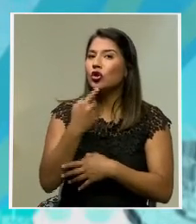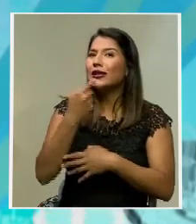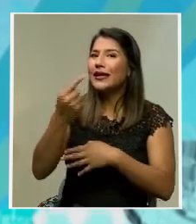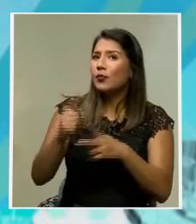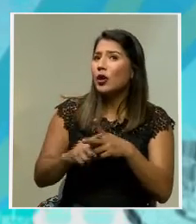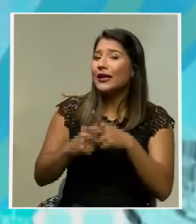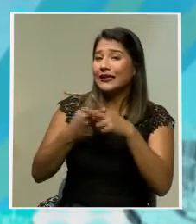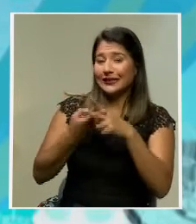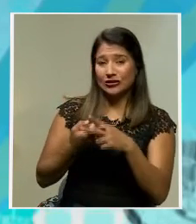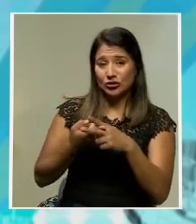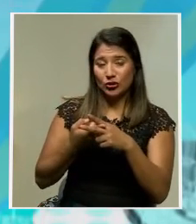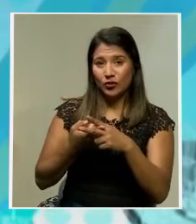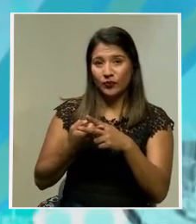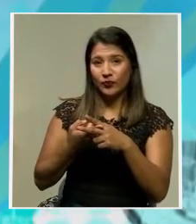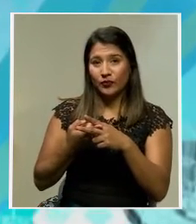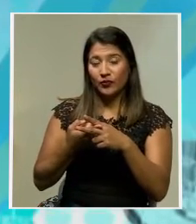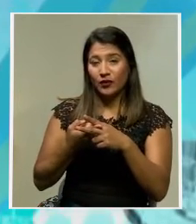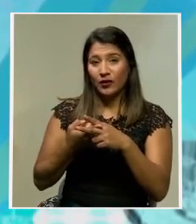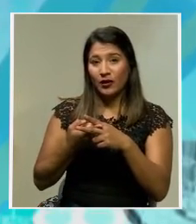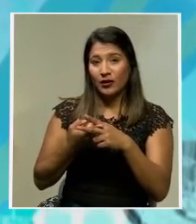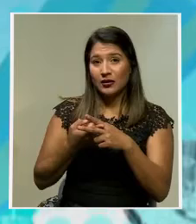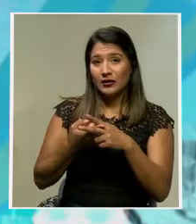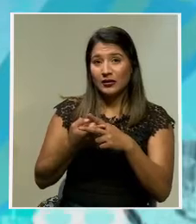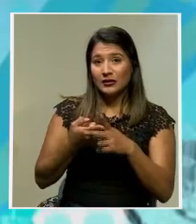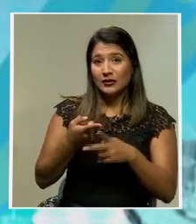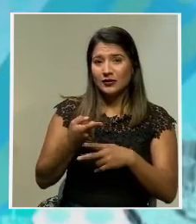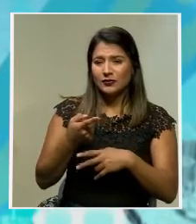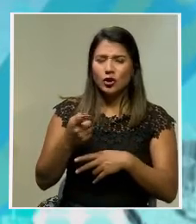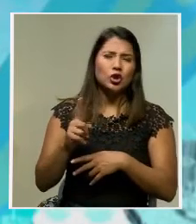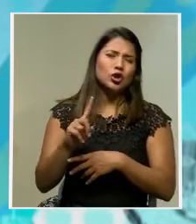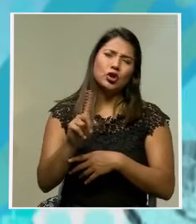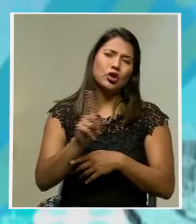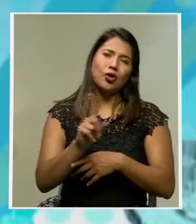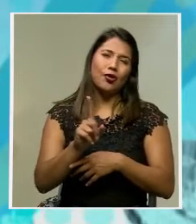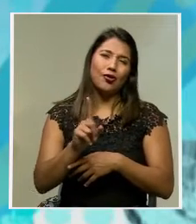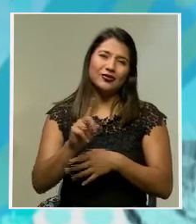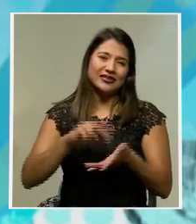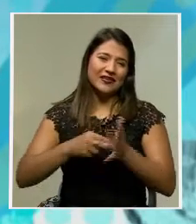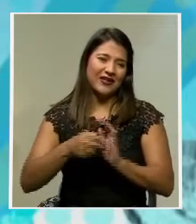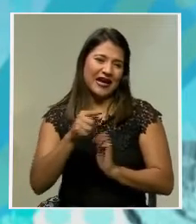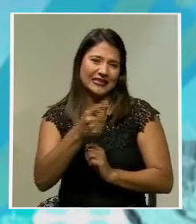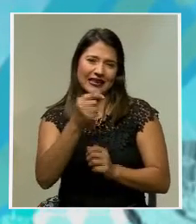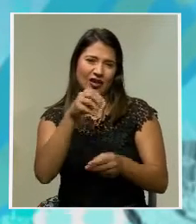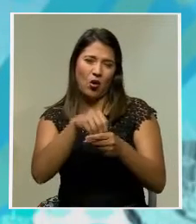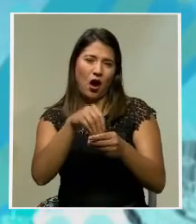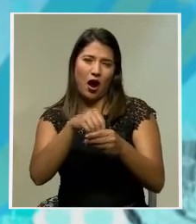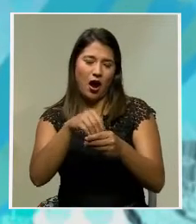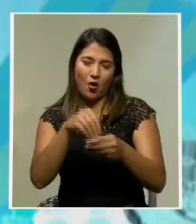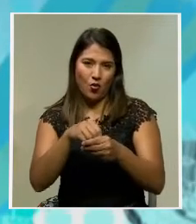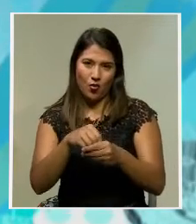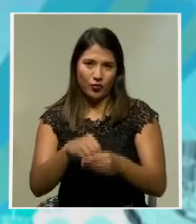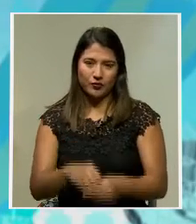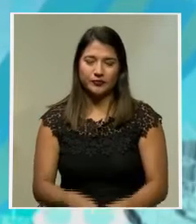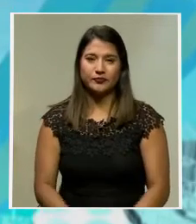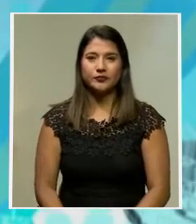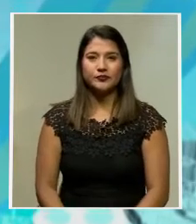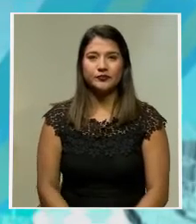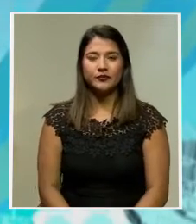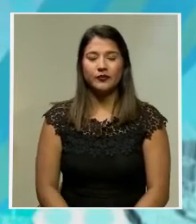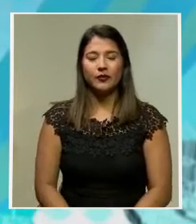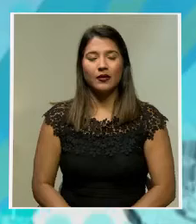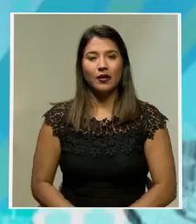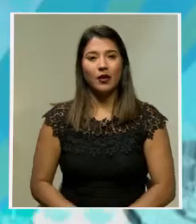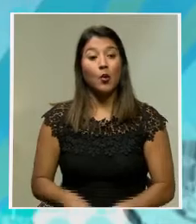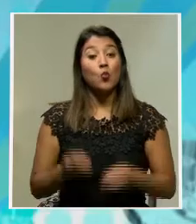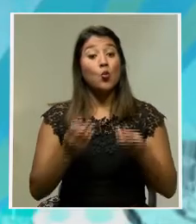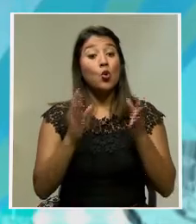no necesariamente, si hubiesen ahorrado su plata, su cotización, no hubiesen podido tener un ingreso de estos montos.